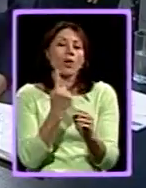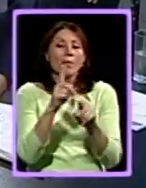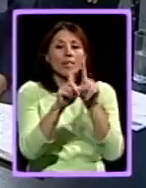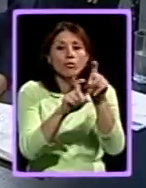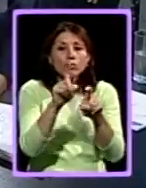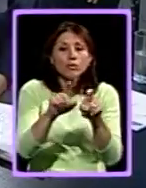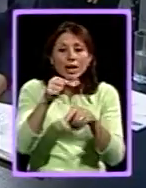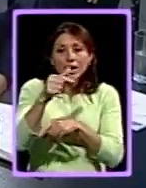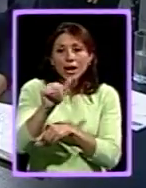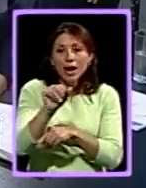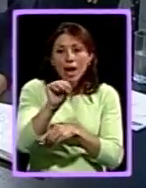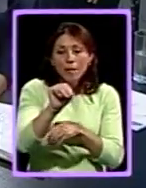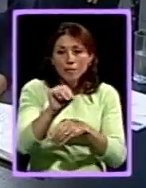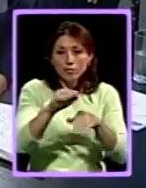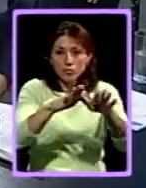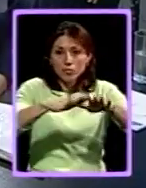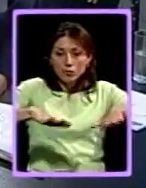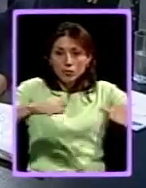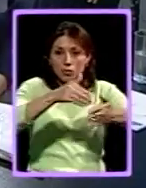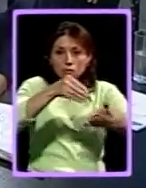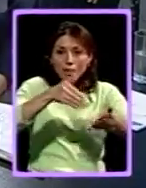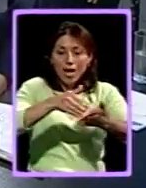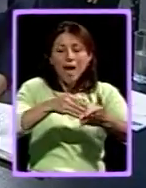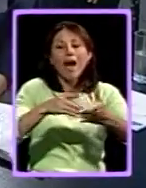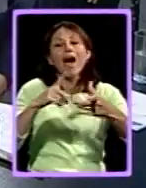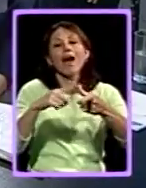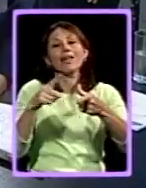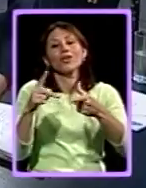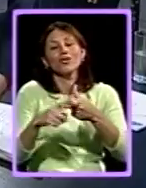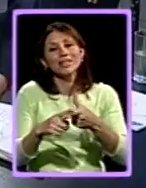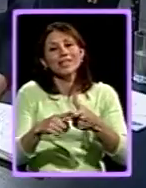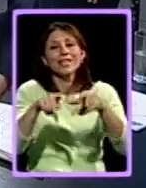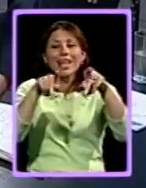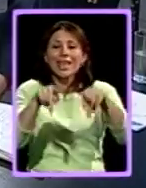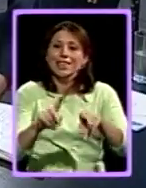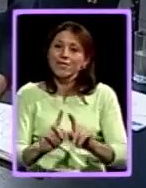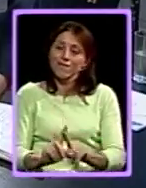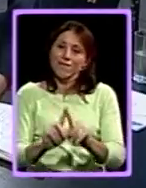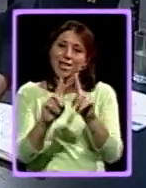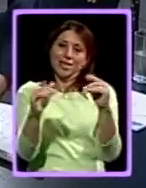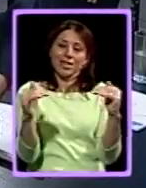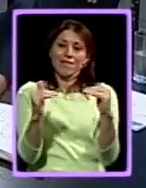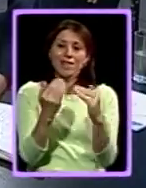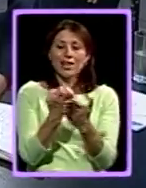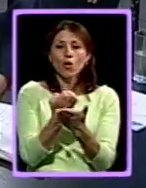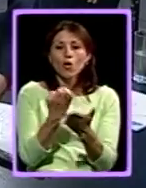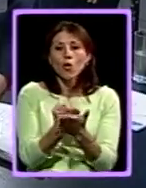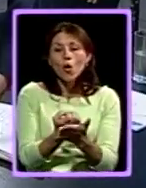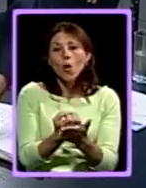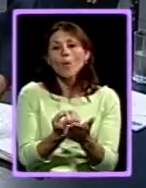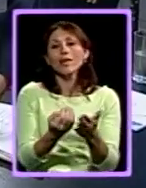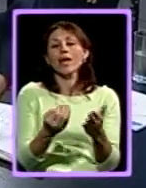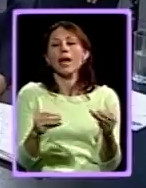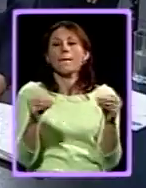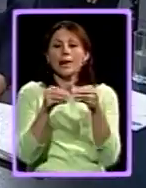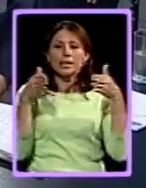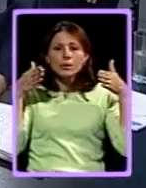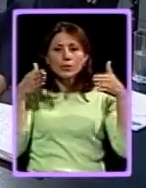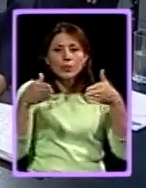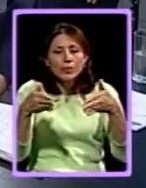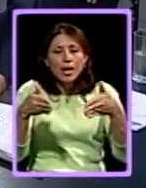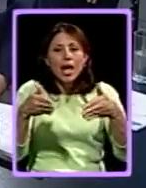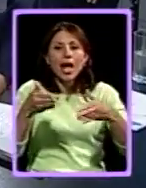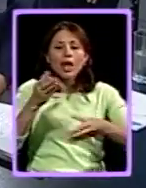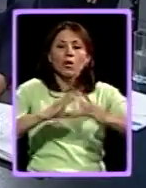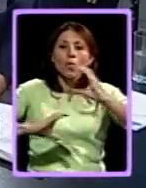nuevo. Bueno, pero estamos hablando de gente de mayor nivel socioeconómico, de gente que se dedica más a servicios, a comercio, a industria, no a